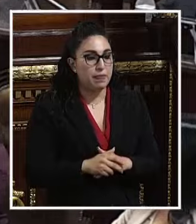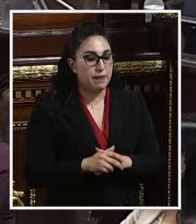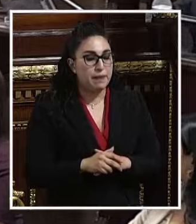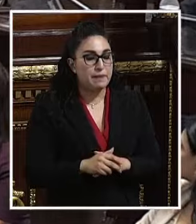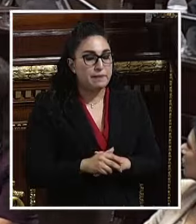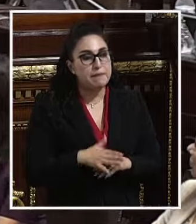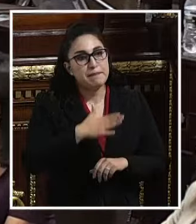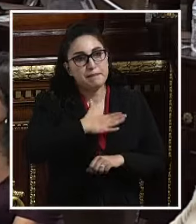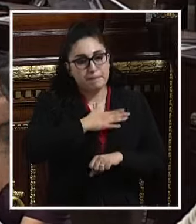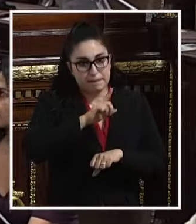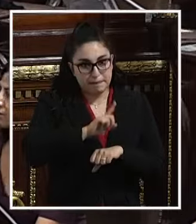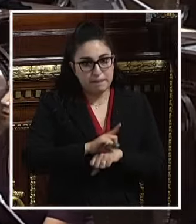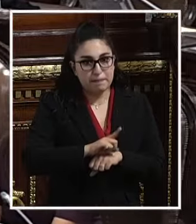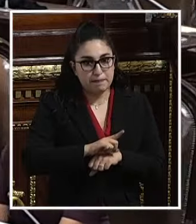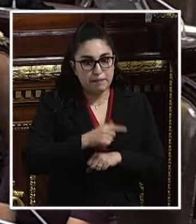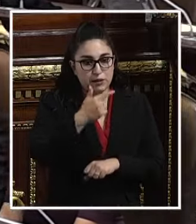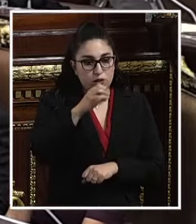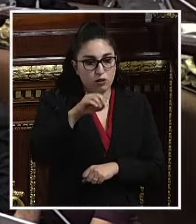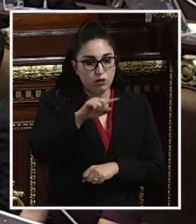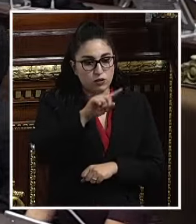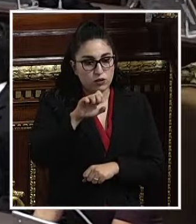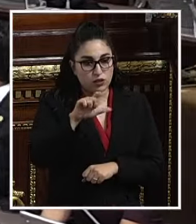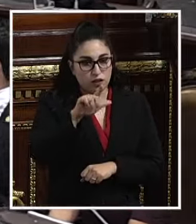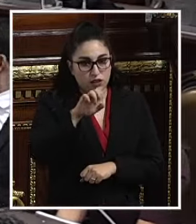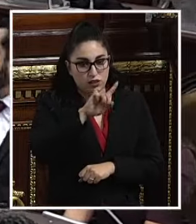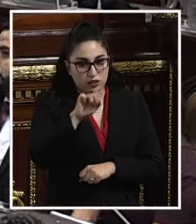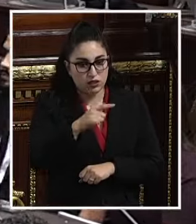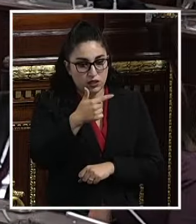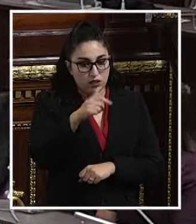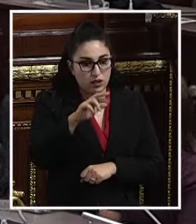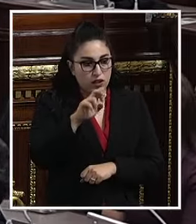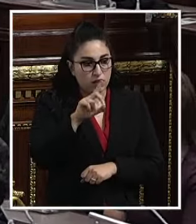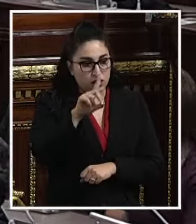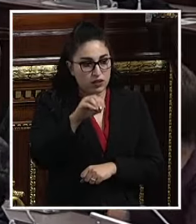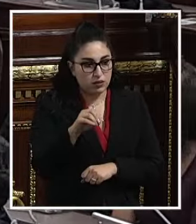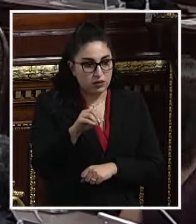Buenos días, González García Gerardo.